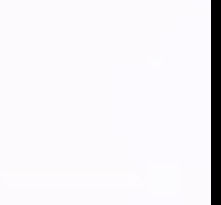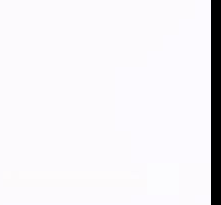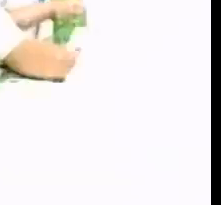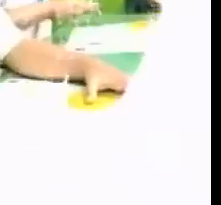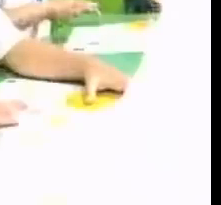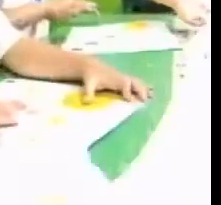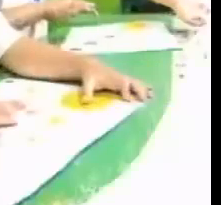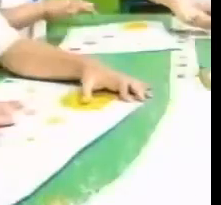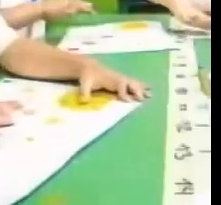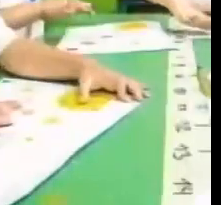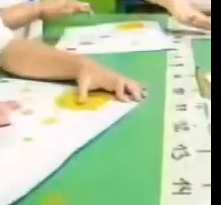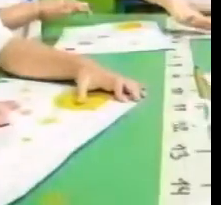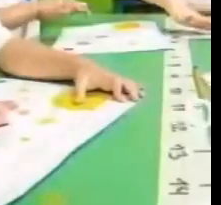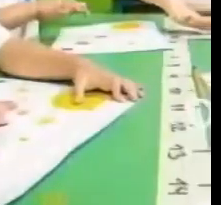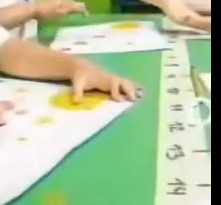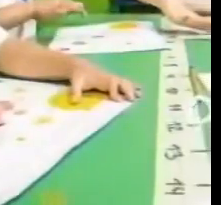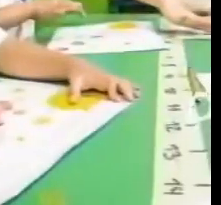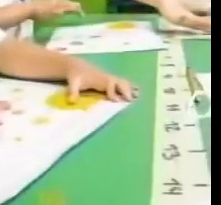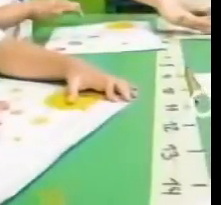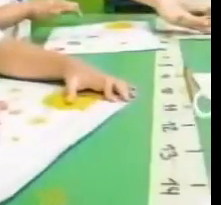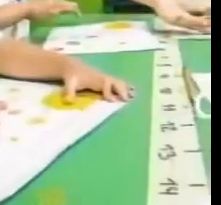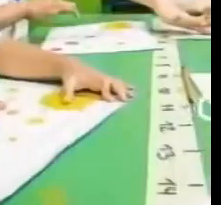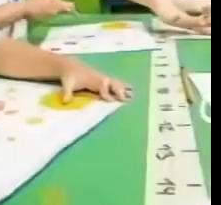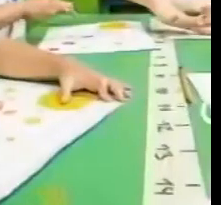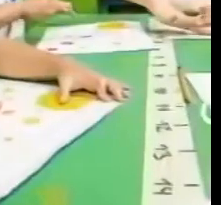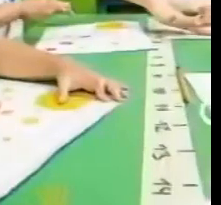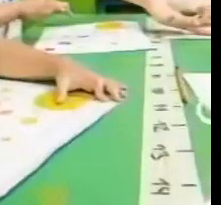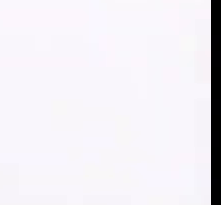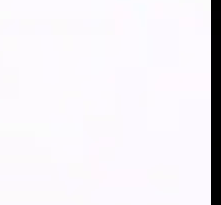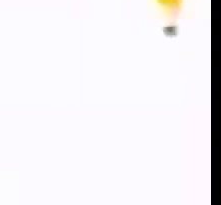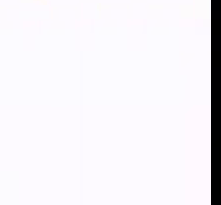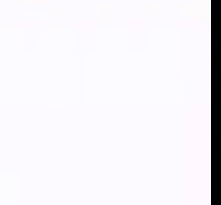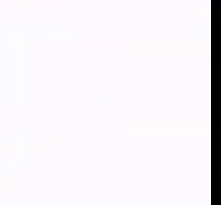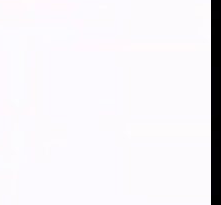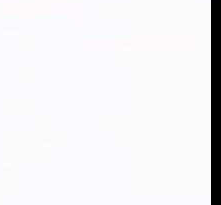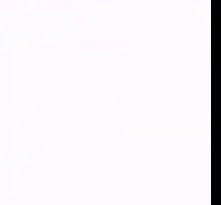A continuación, destrezas de aprendizaje preprimario.